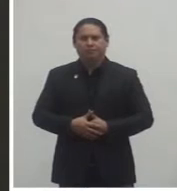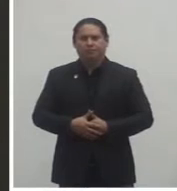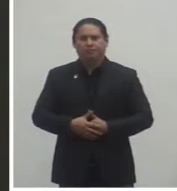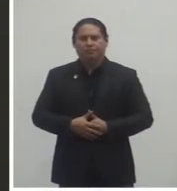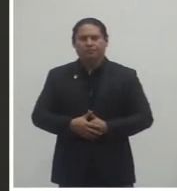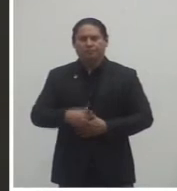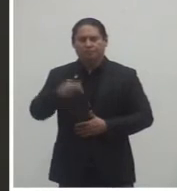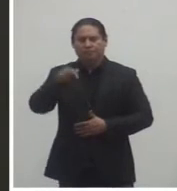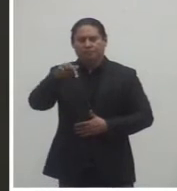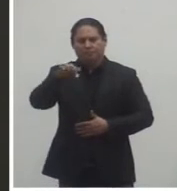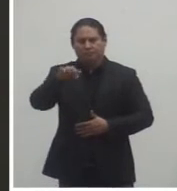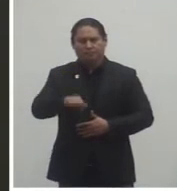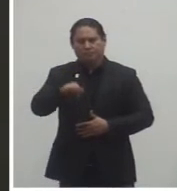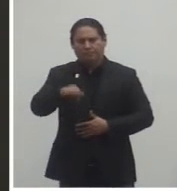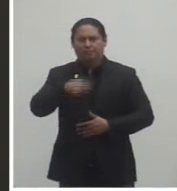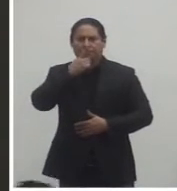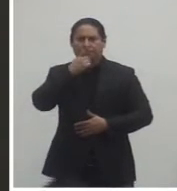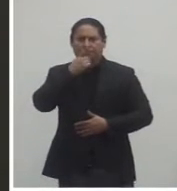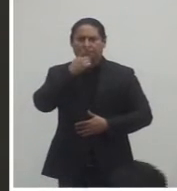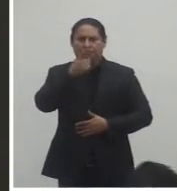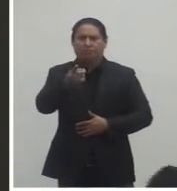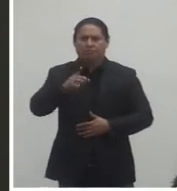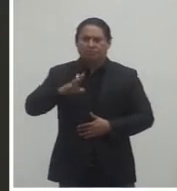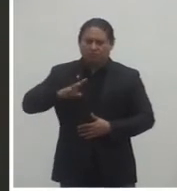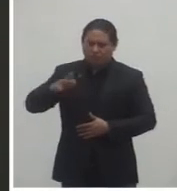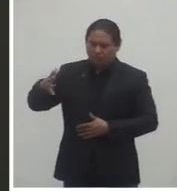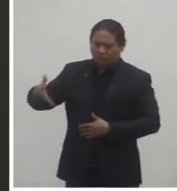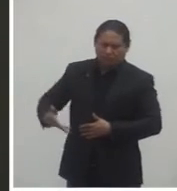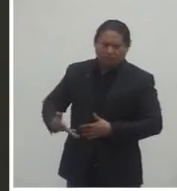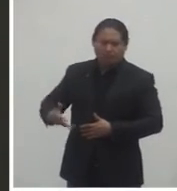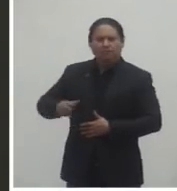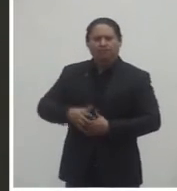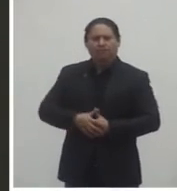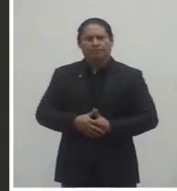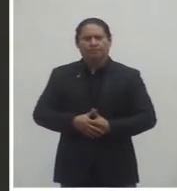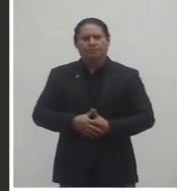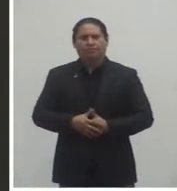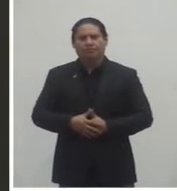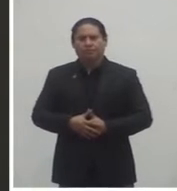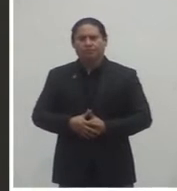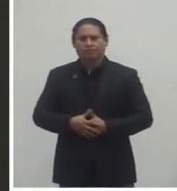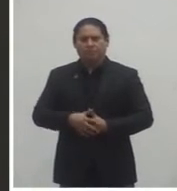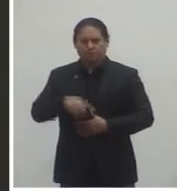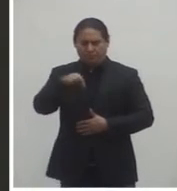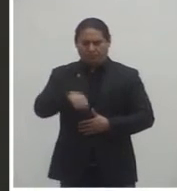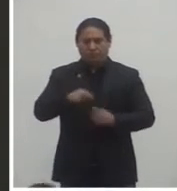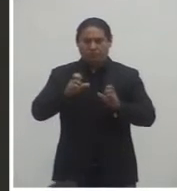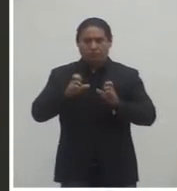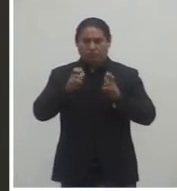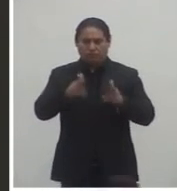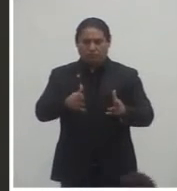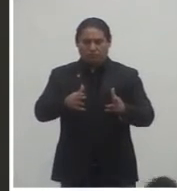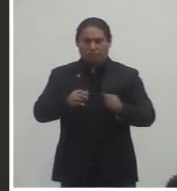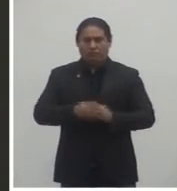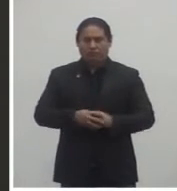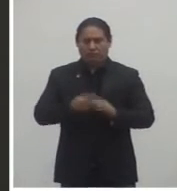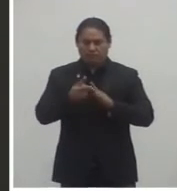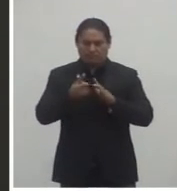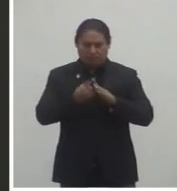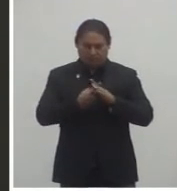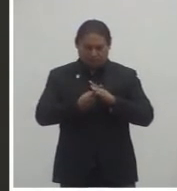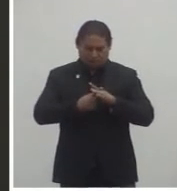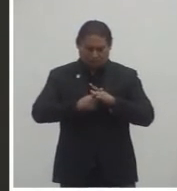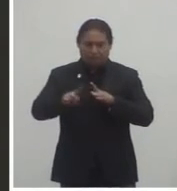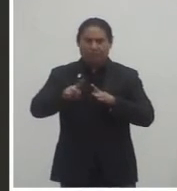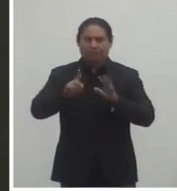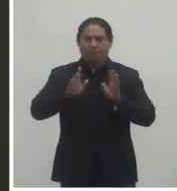Todos aquí decimos con mucho orgullo que en el suelo chiapaneco comienza la geografía